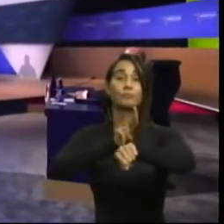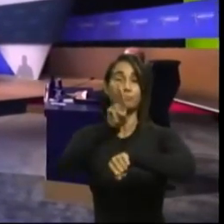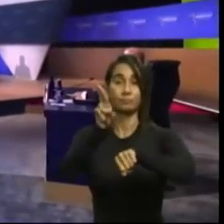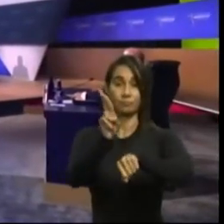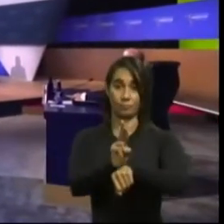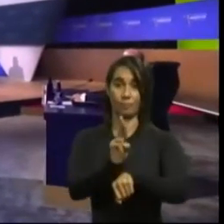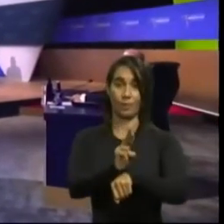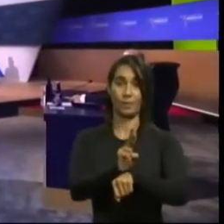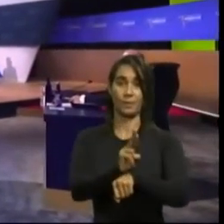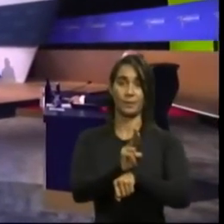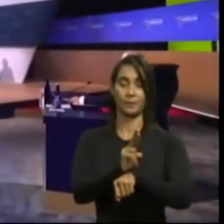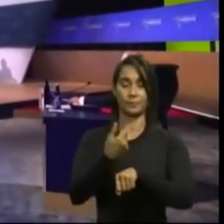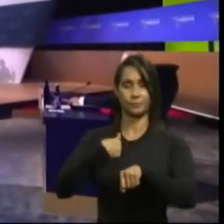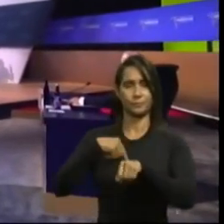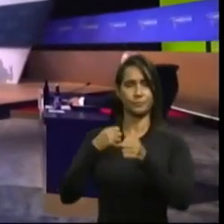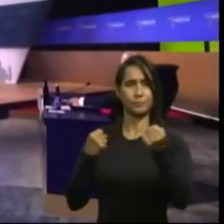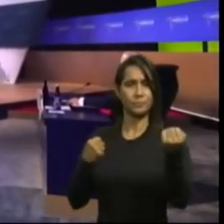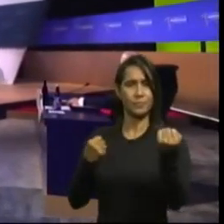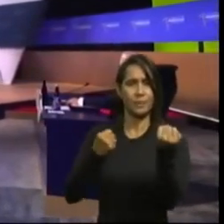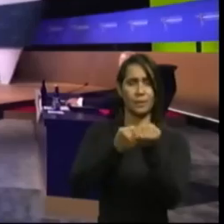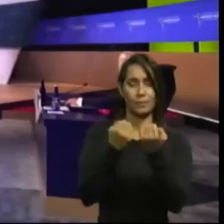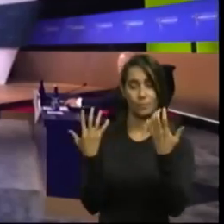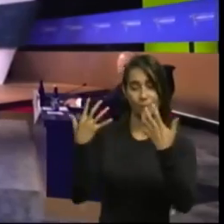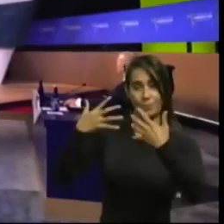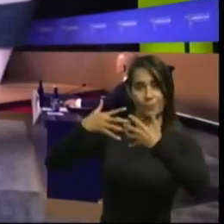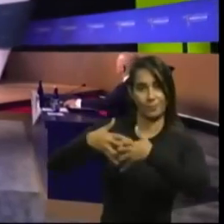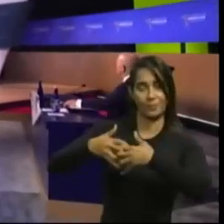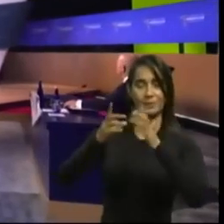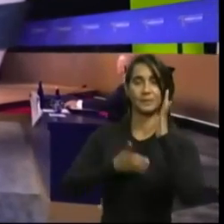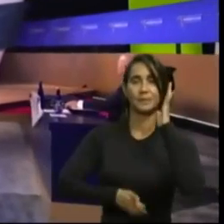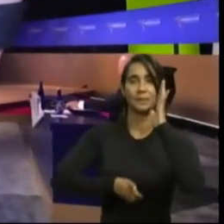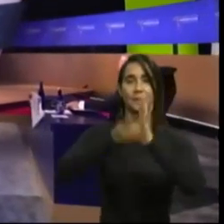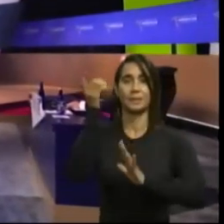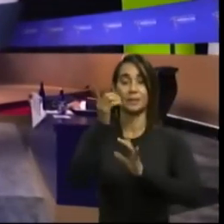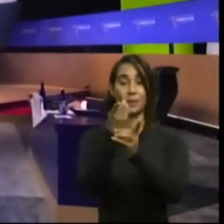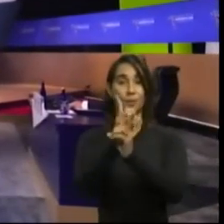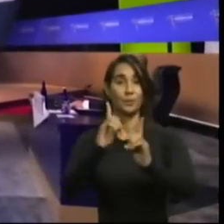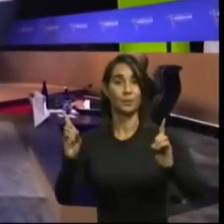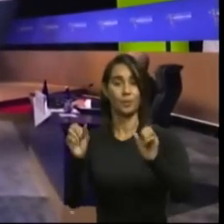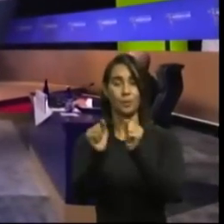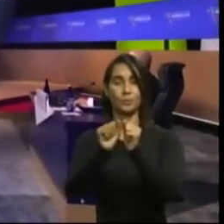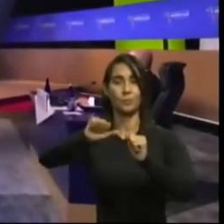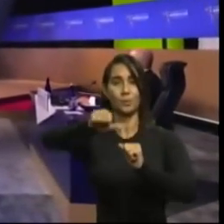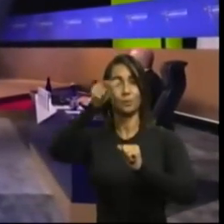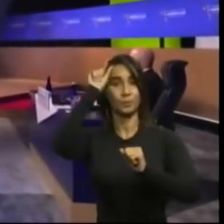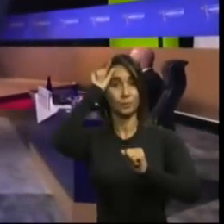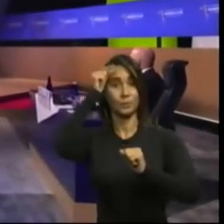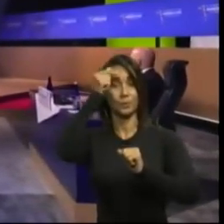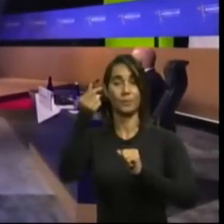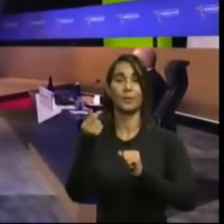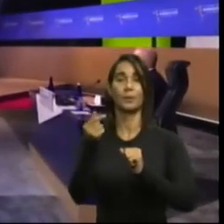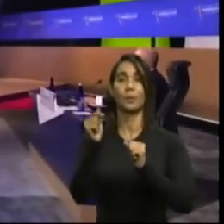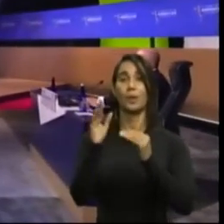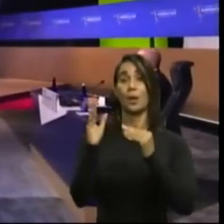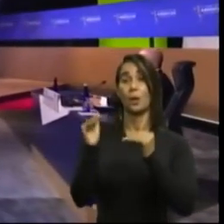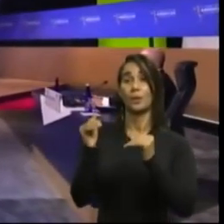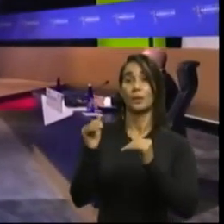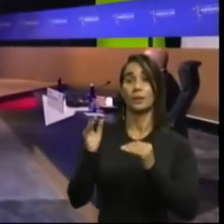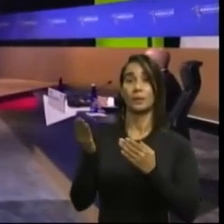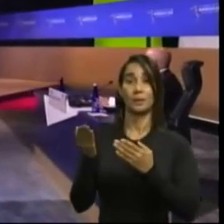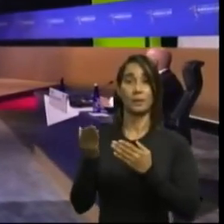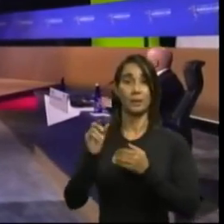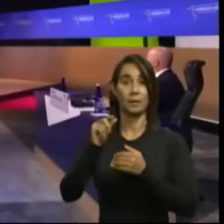Así, hemos impulsado la Alianza para el Desarrollo en Democracia junto a los gobiernos de Costa Rica y Panamá para promover